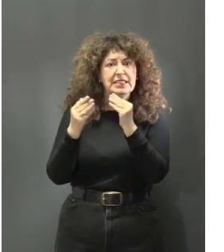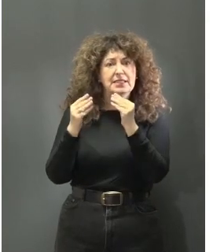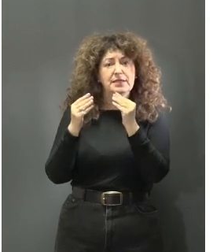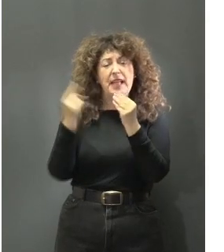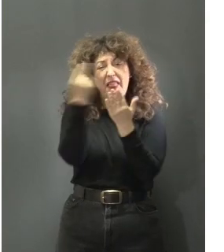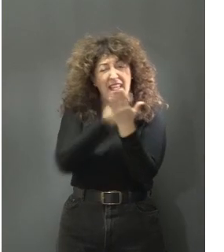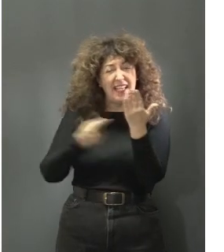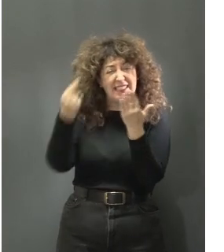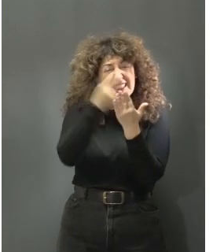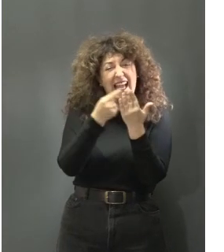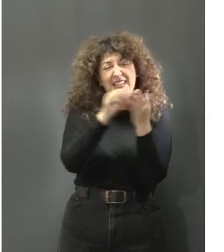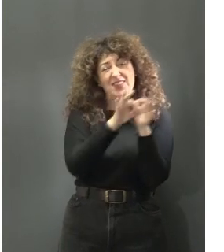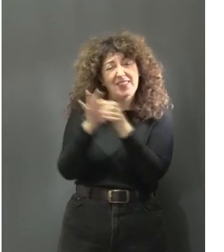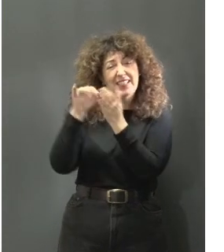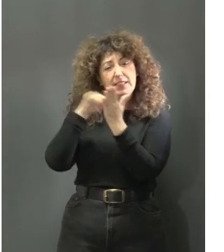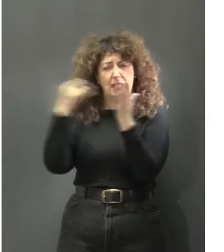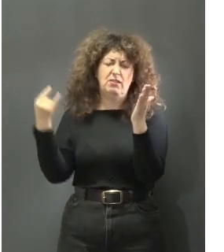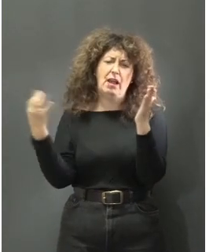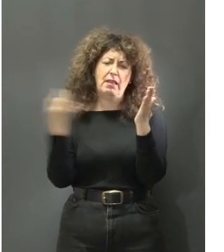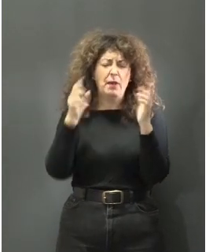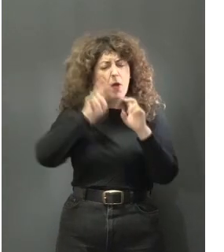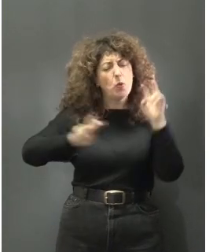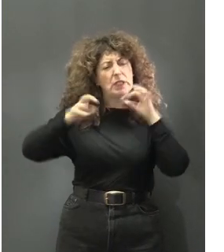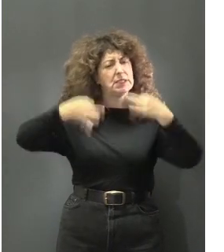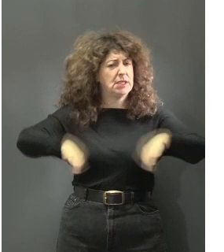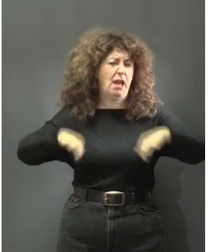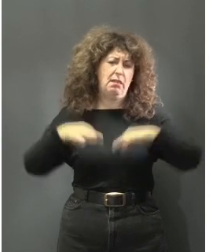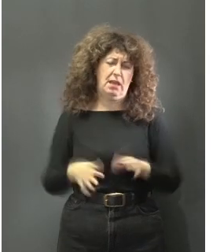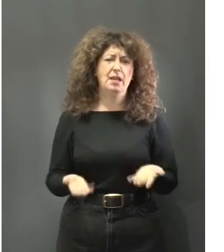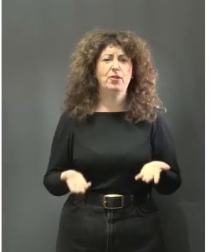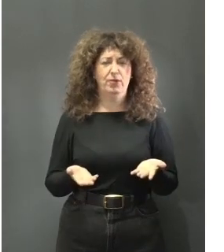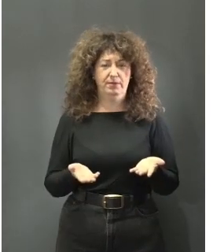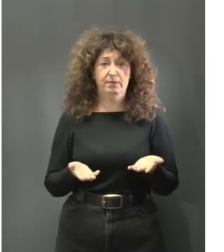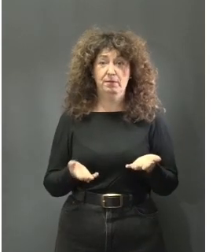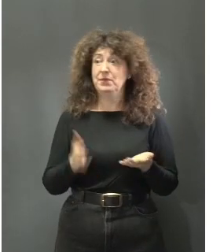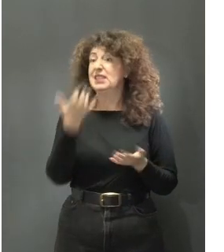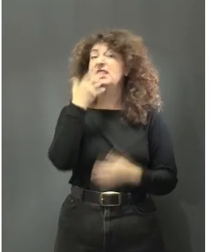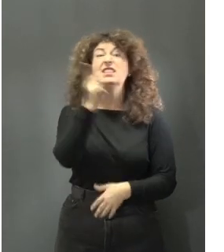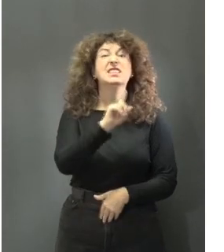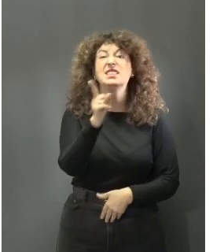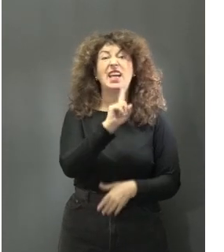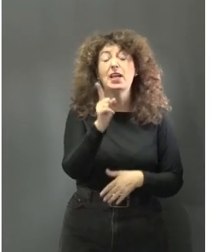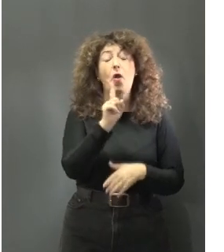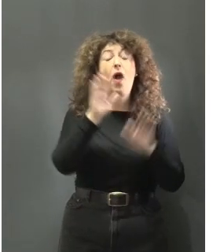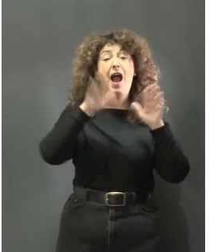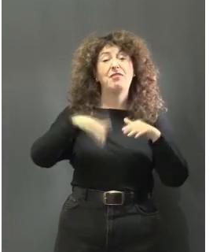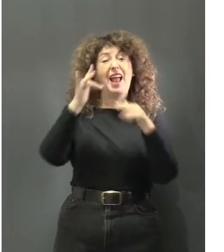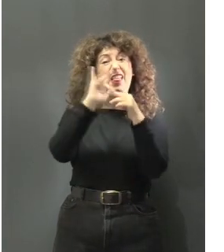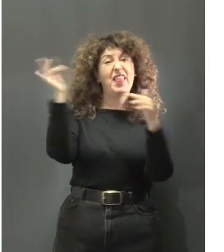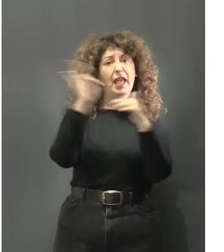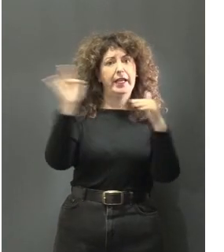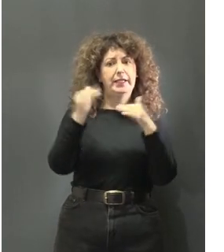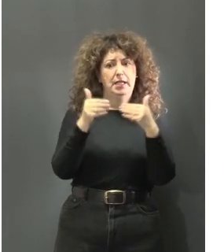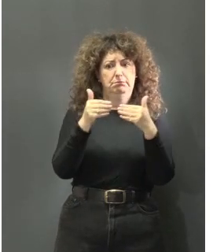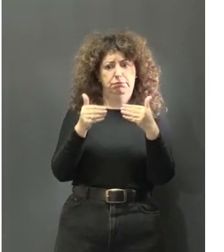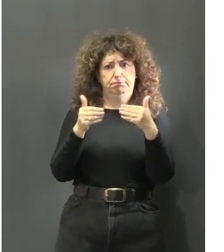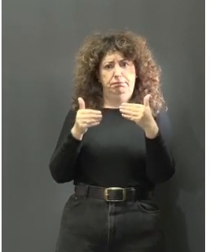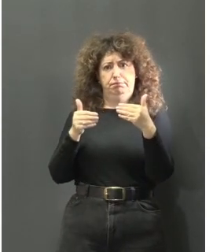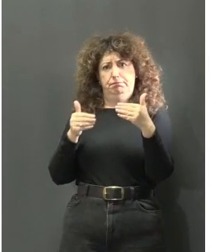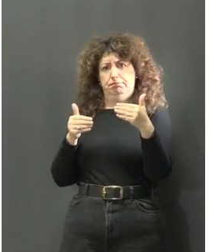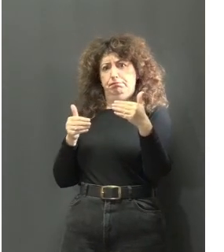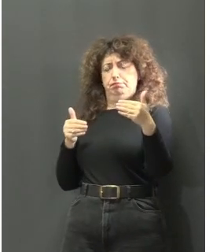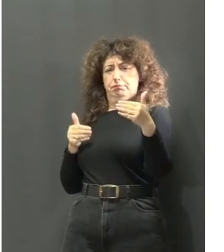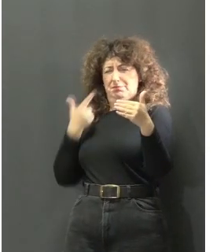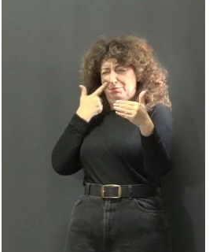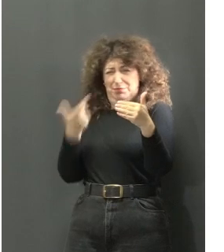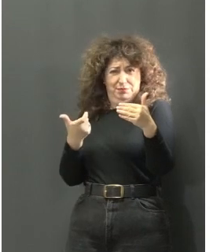diseño en tecnología, hacerlo más sencillo. Porque si no, cada vez la brecha digital va siendo mayor y es